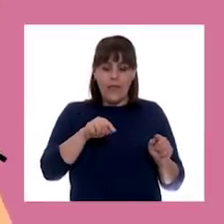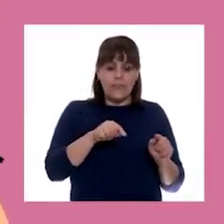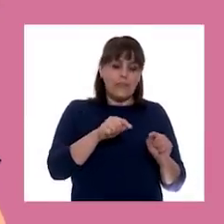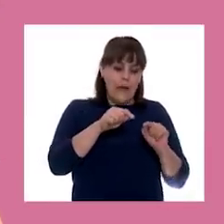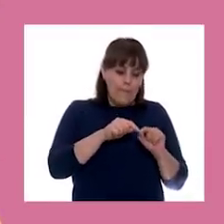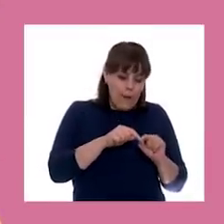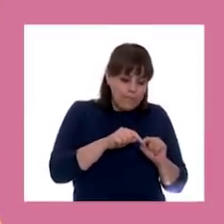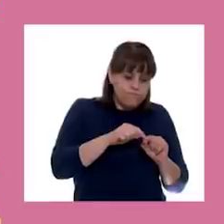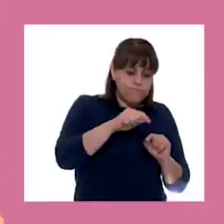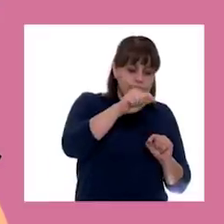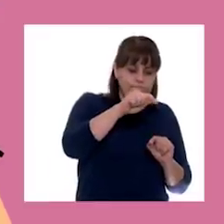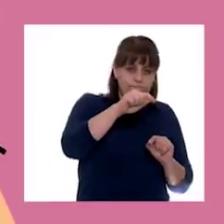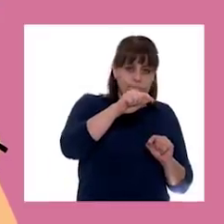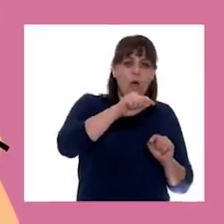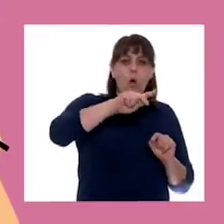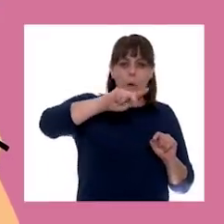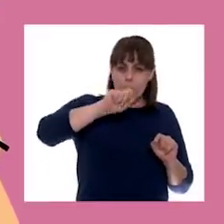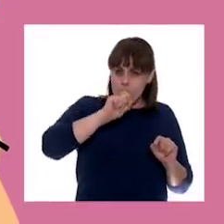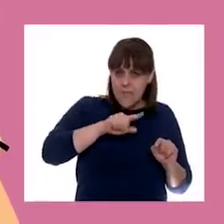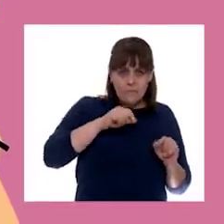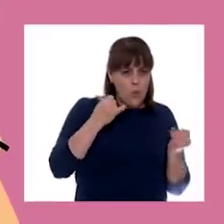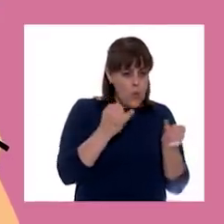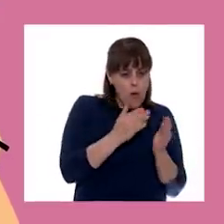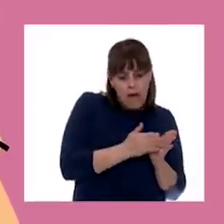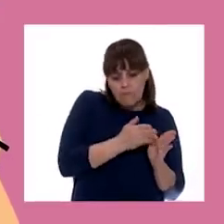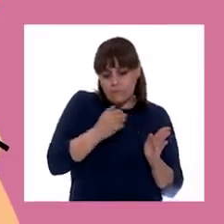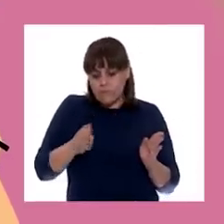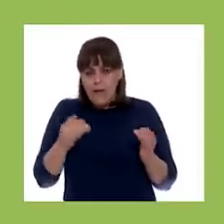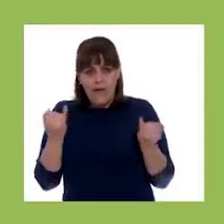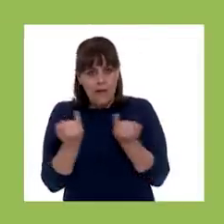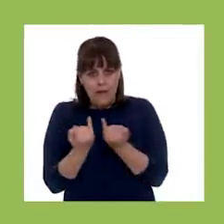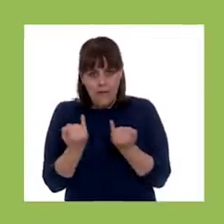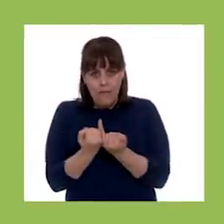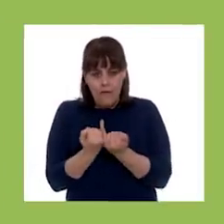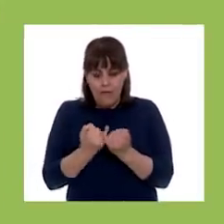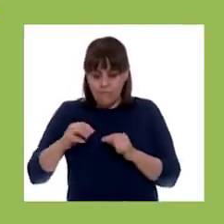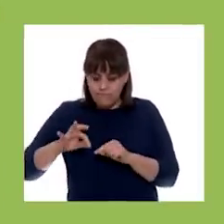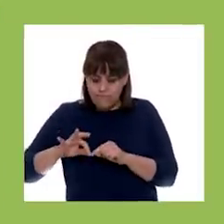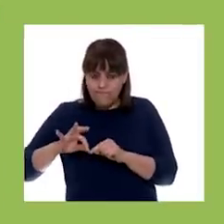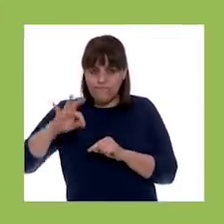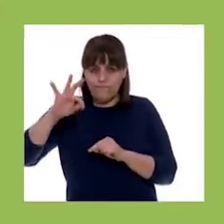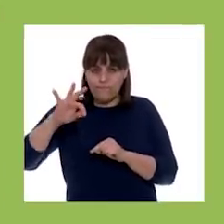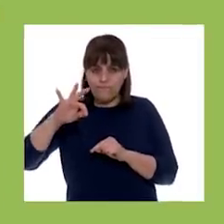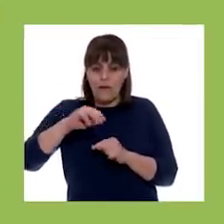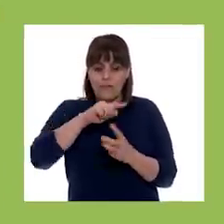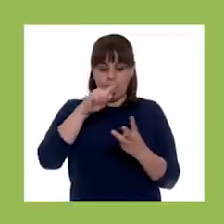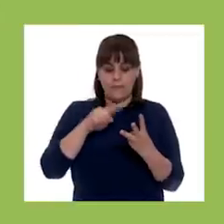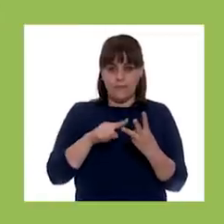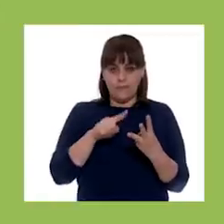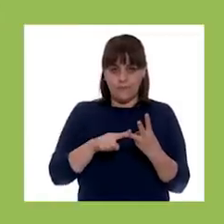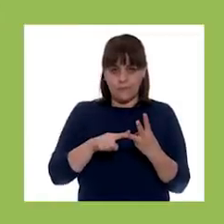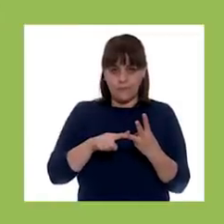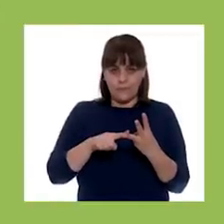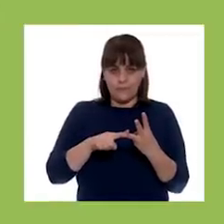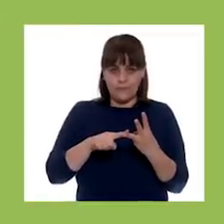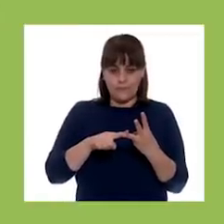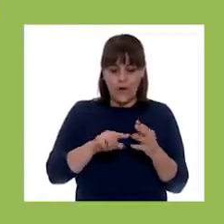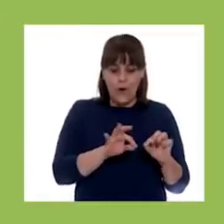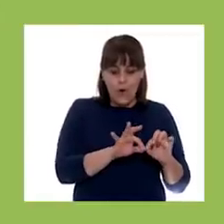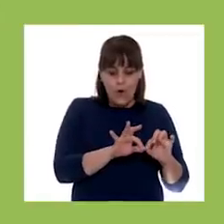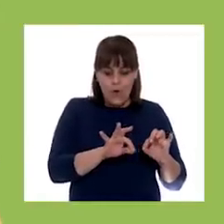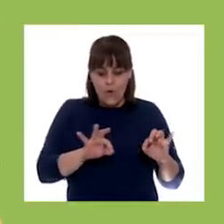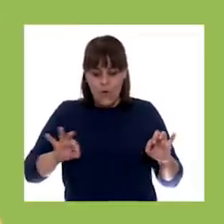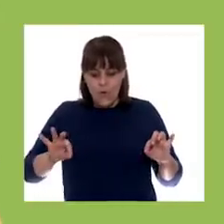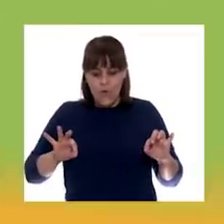arriba. Repite el paso anterior del otro lado de la playera. 3. Traza la línea